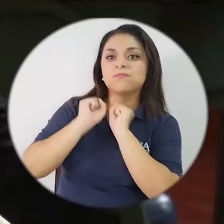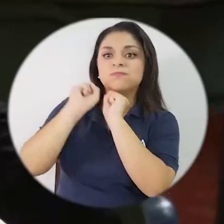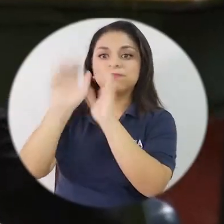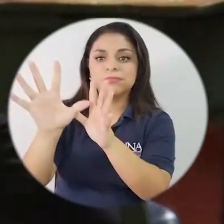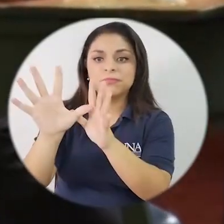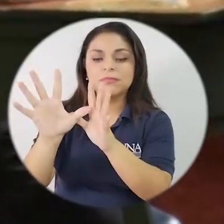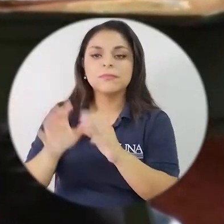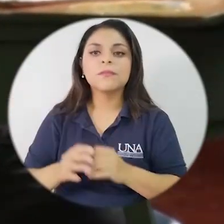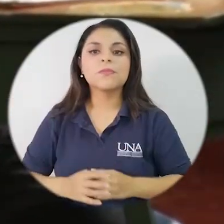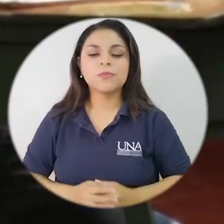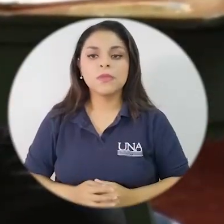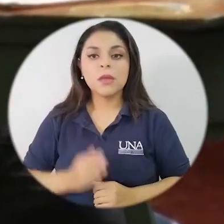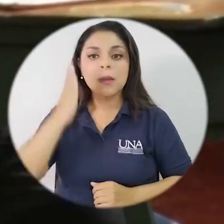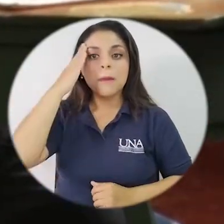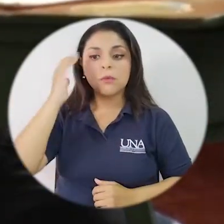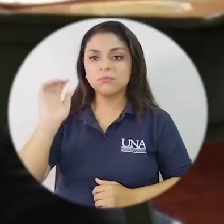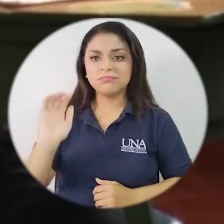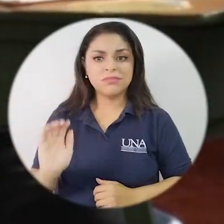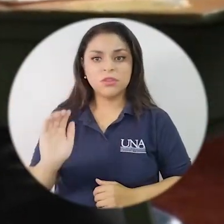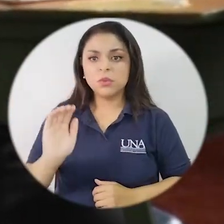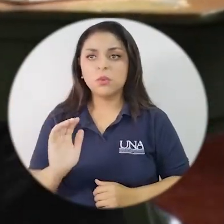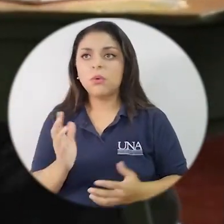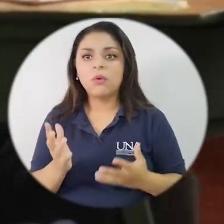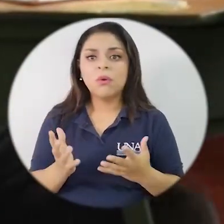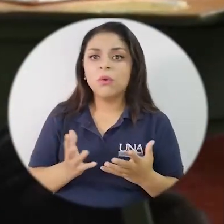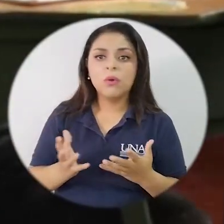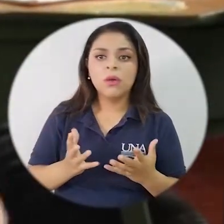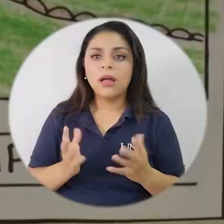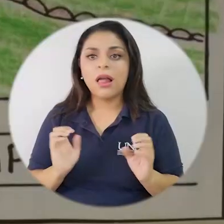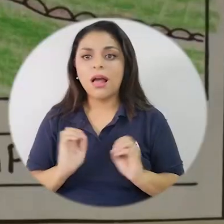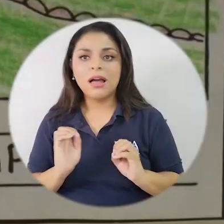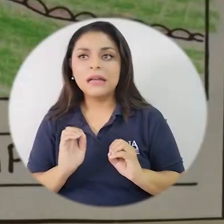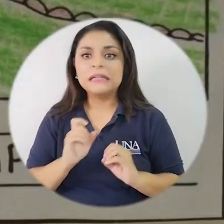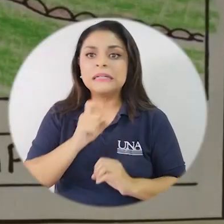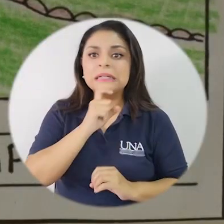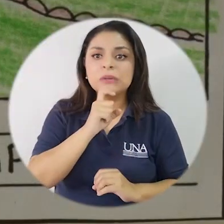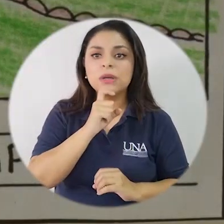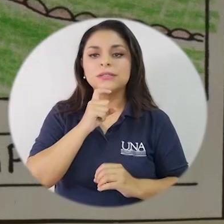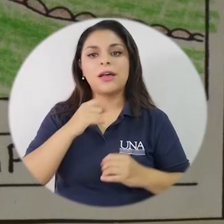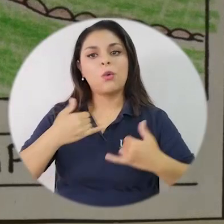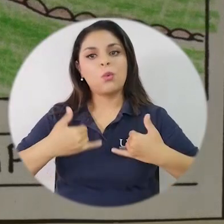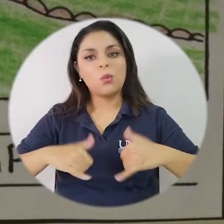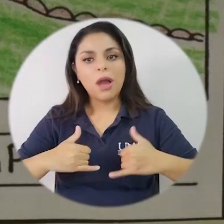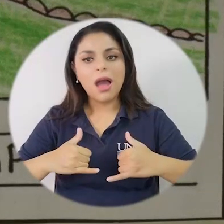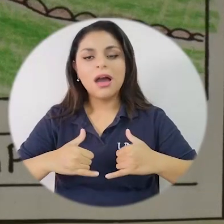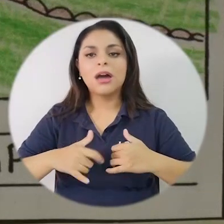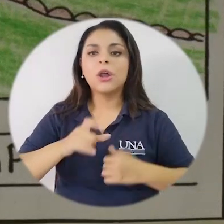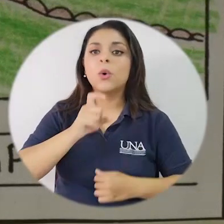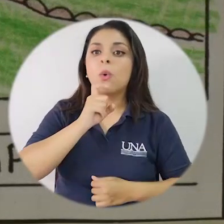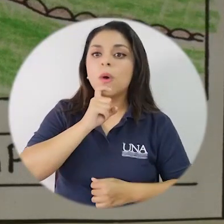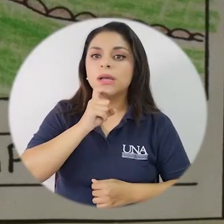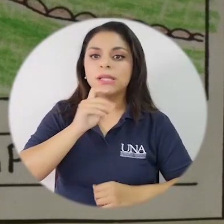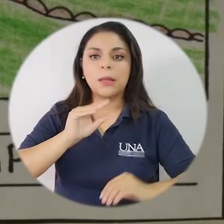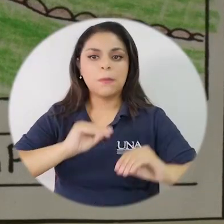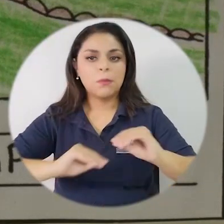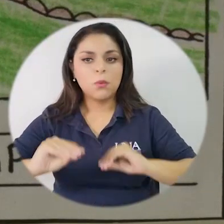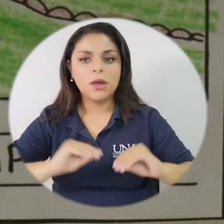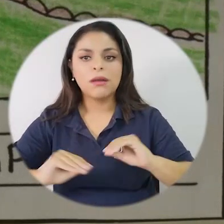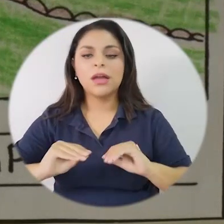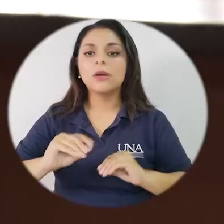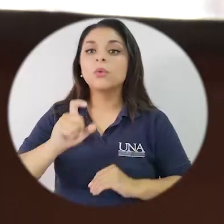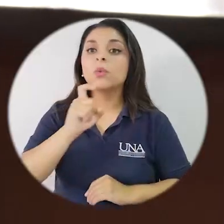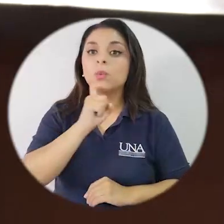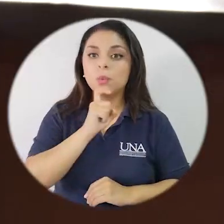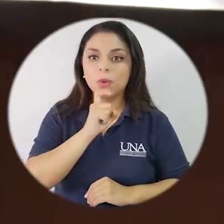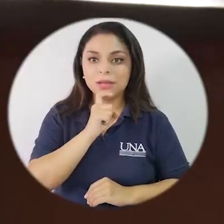Porque un niño que no tiene estas destrezas, le va a costar más jugar, le va a costar más moverse, le va a costar